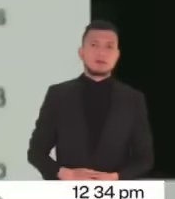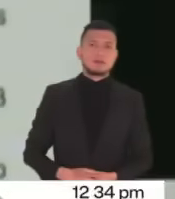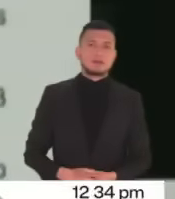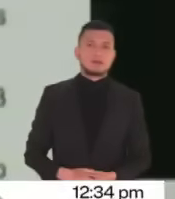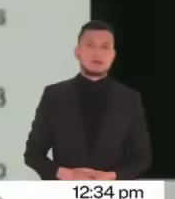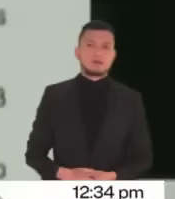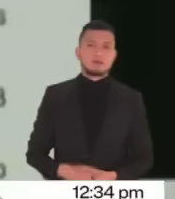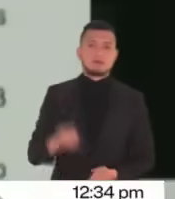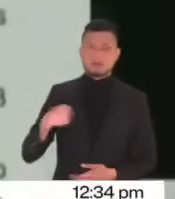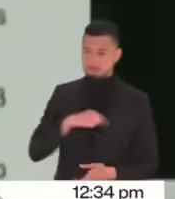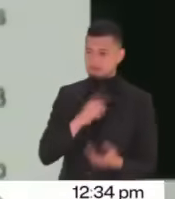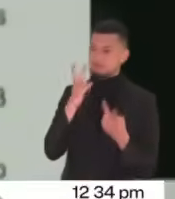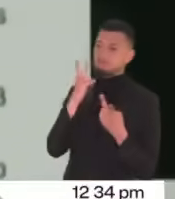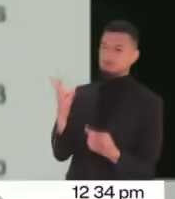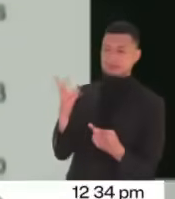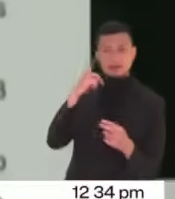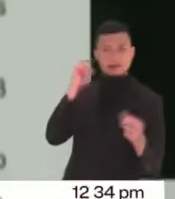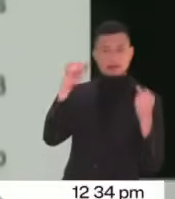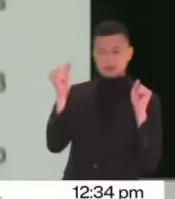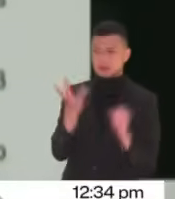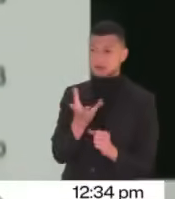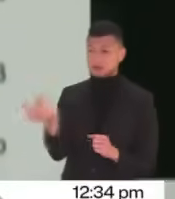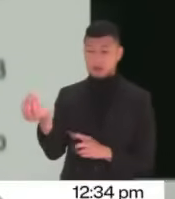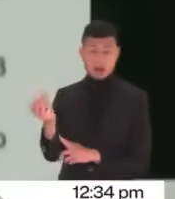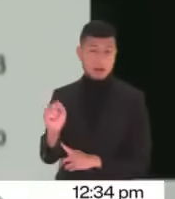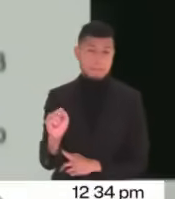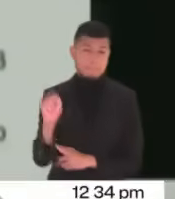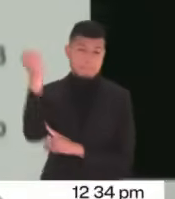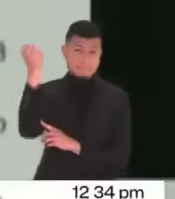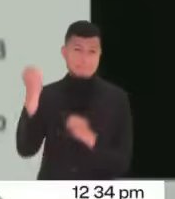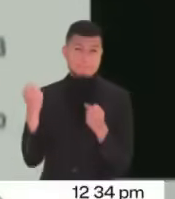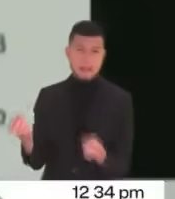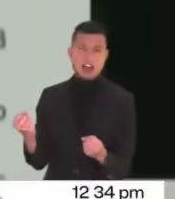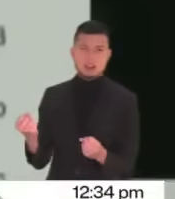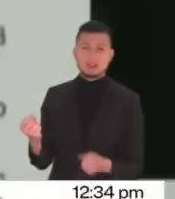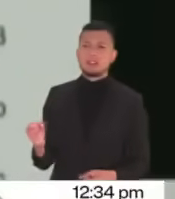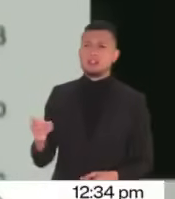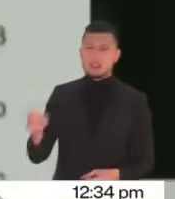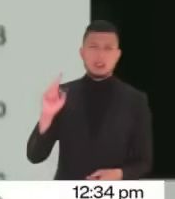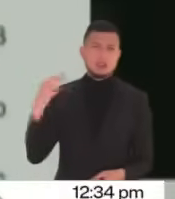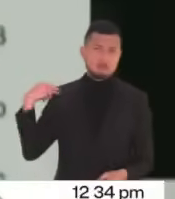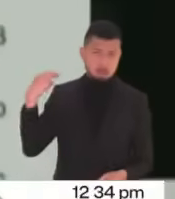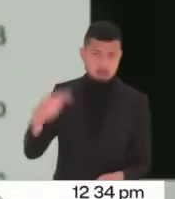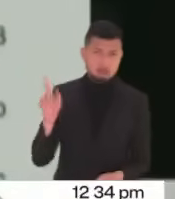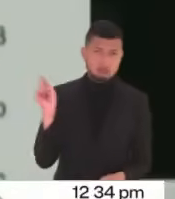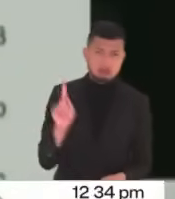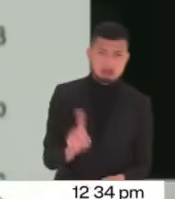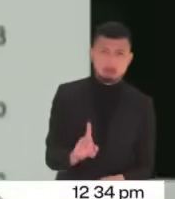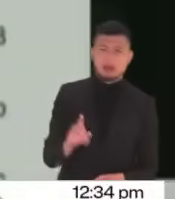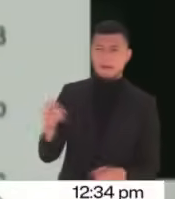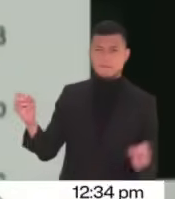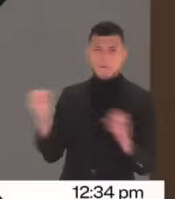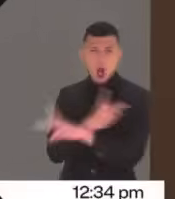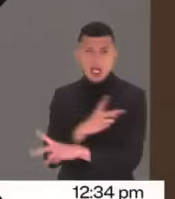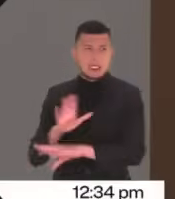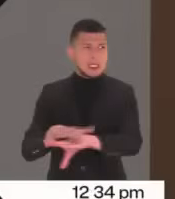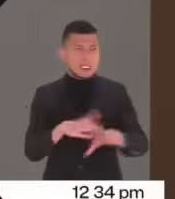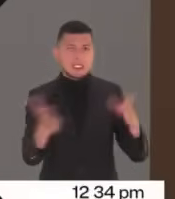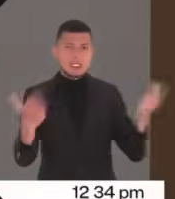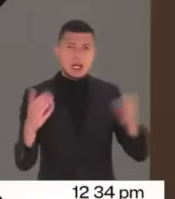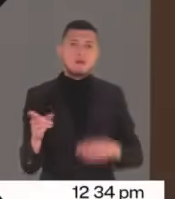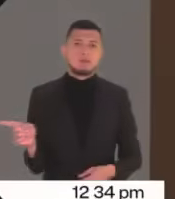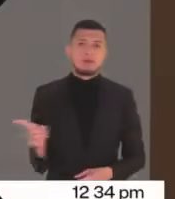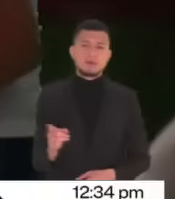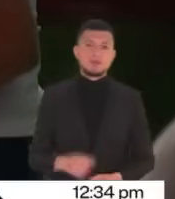desconocimiento del resultado por un sector radical con un largo historial de llamados a la violencia. Prensa